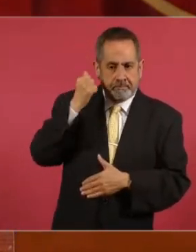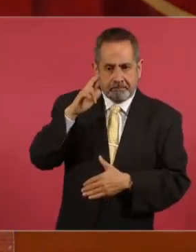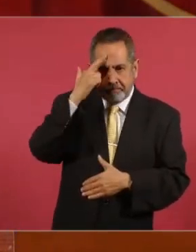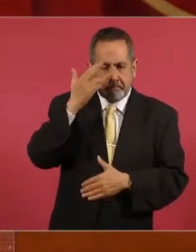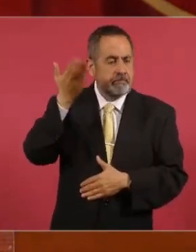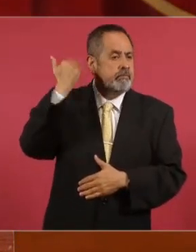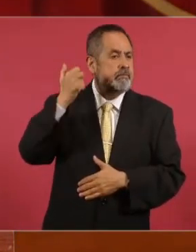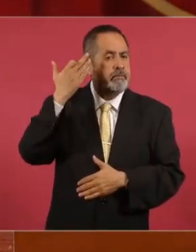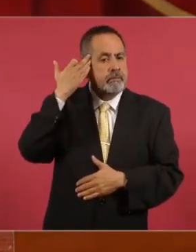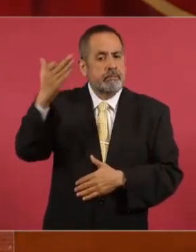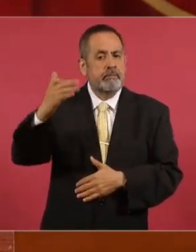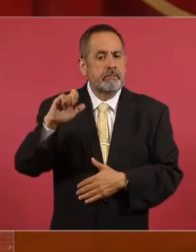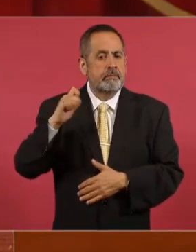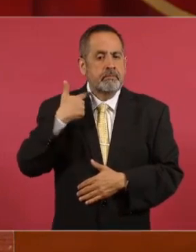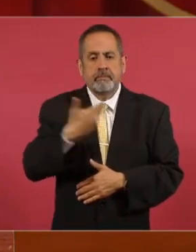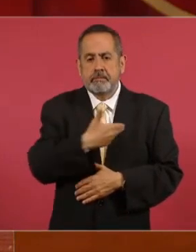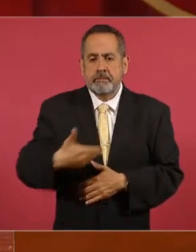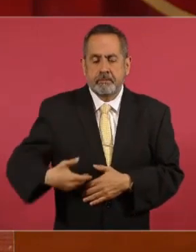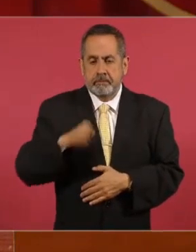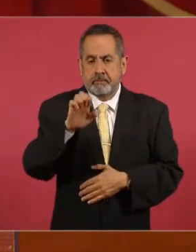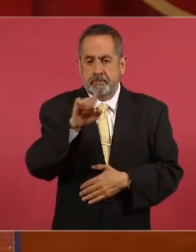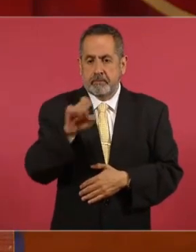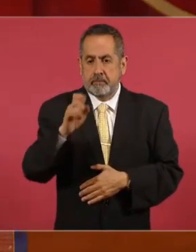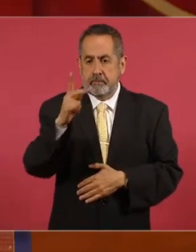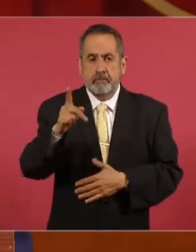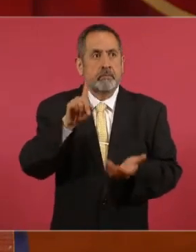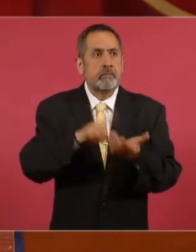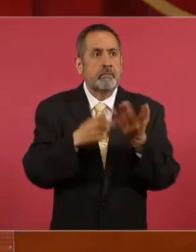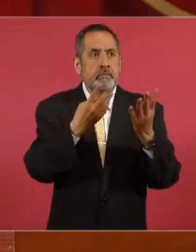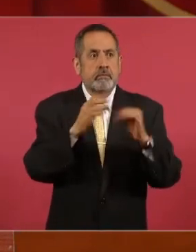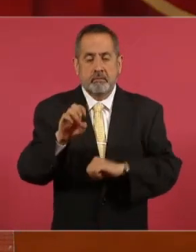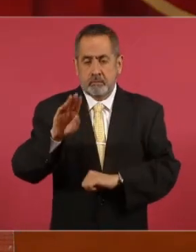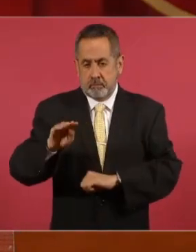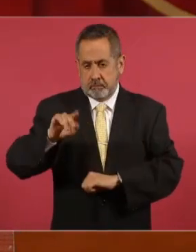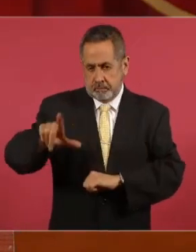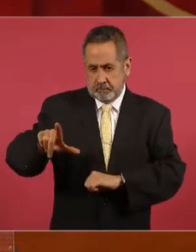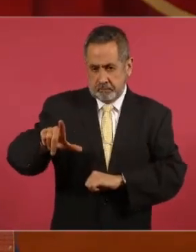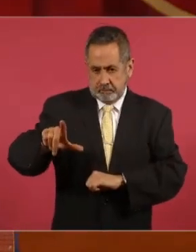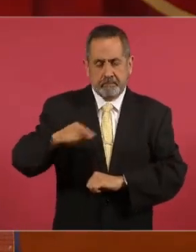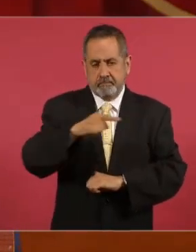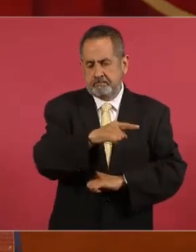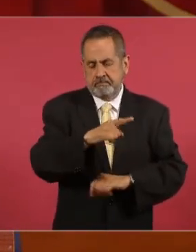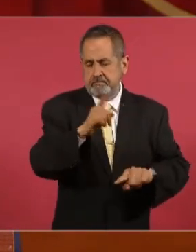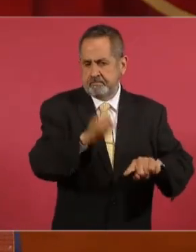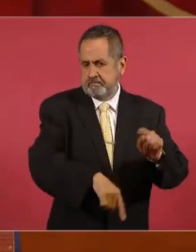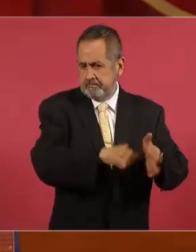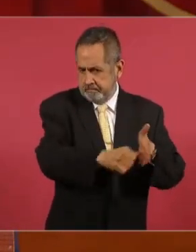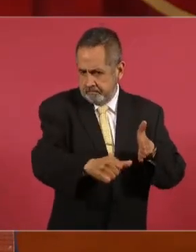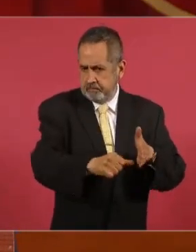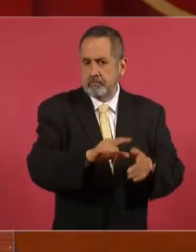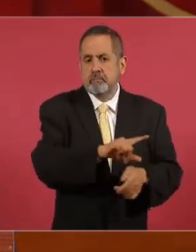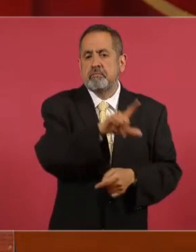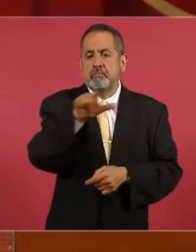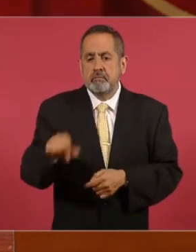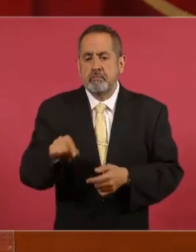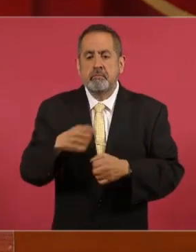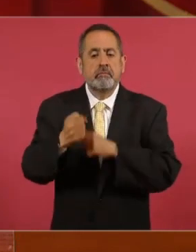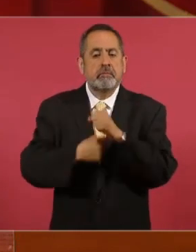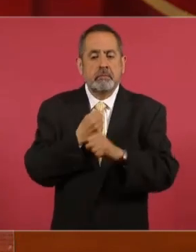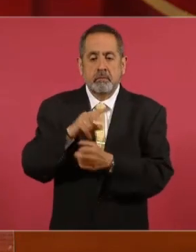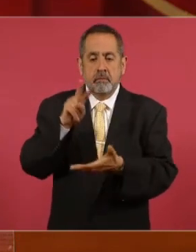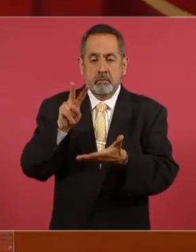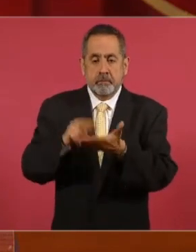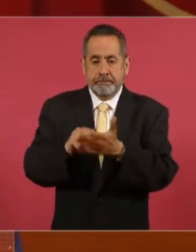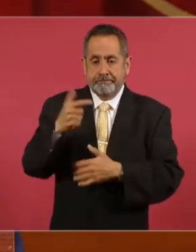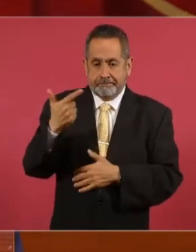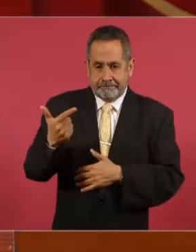de Ernesto Zedillo en 1997, como la impuesta en el 2007 por Felipe